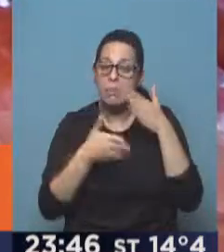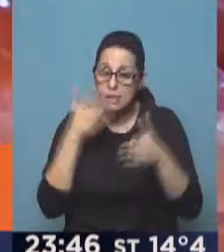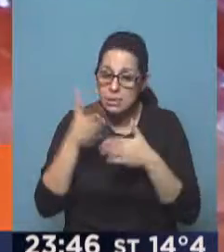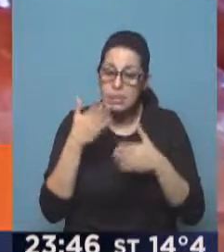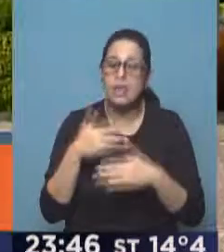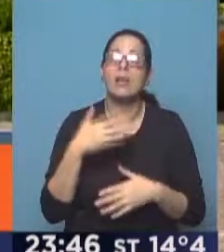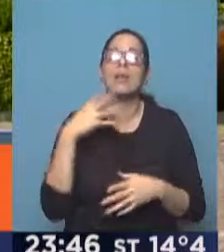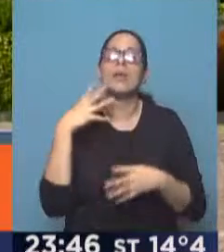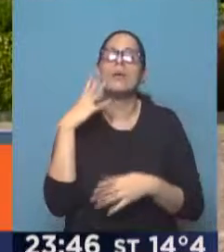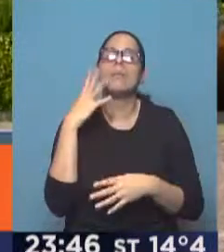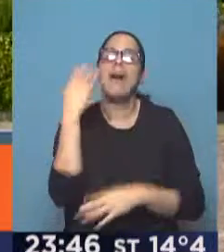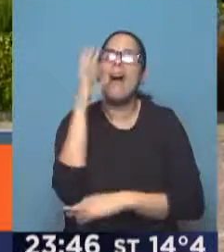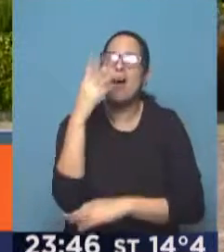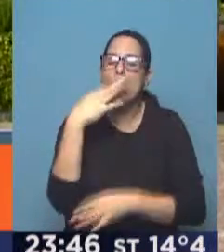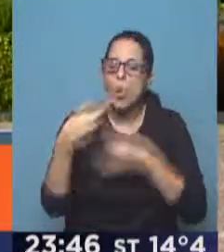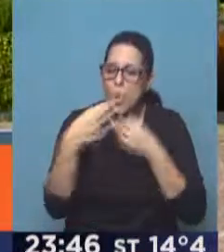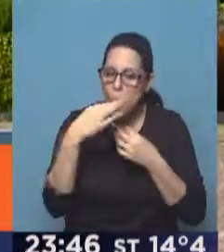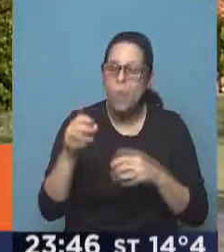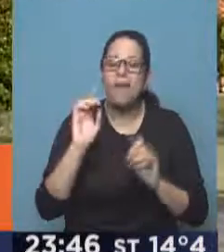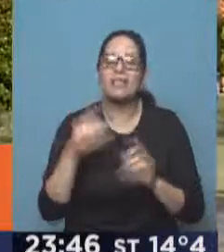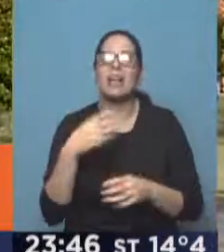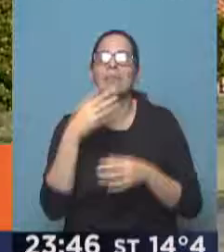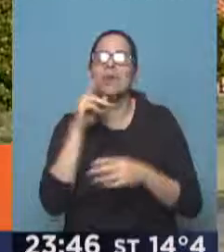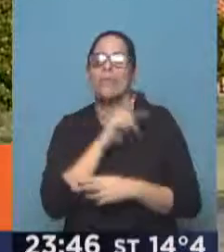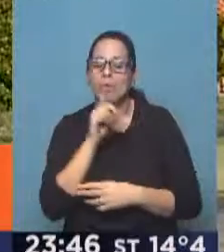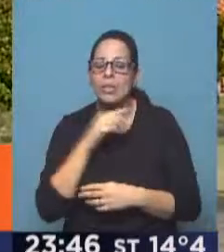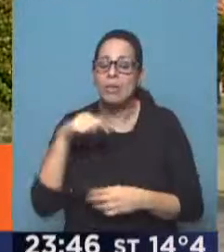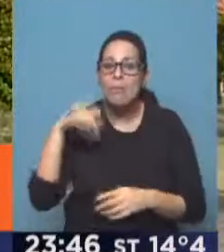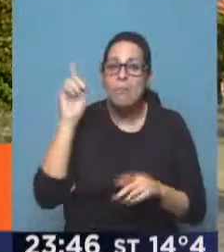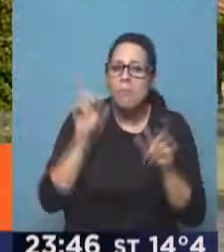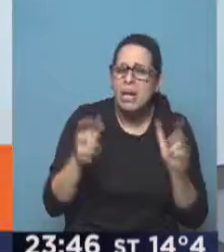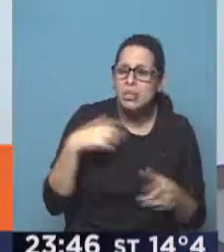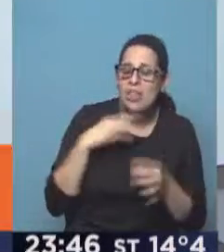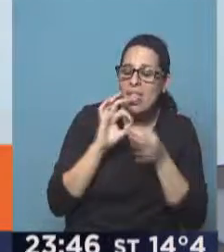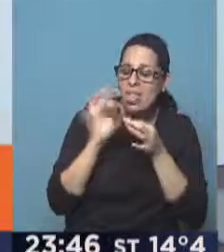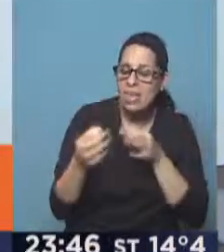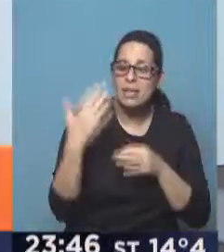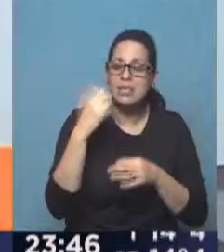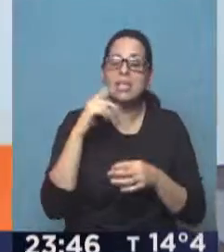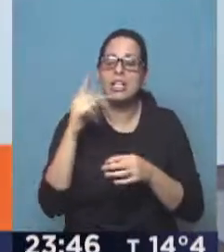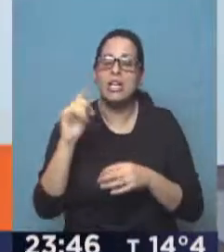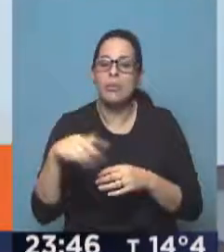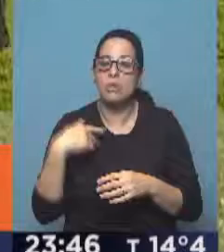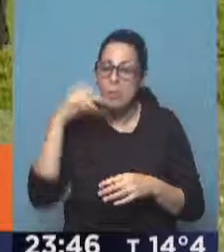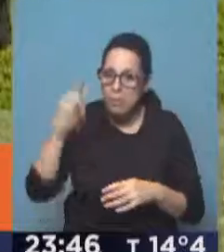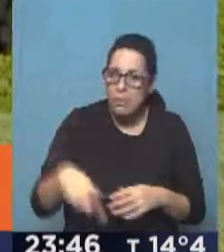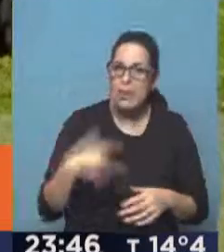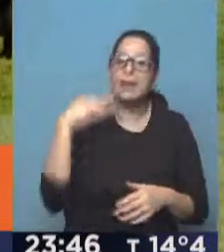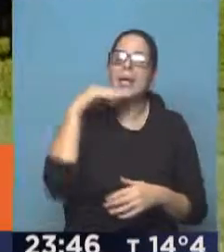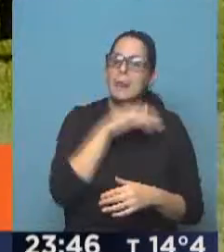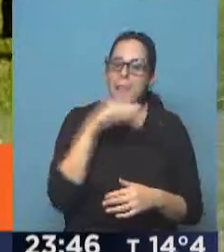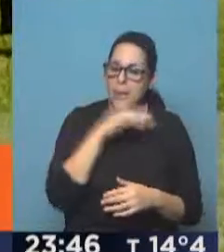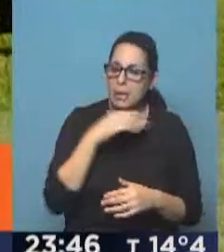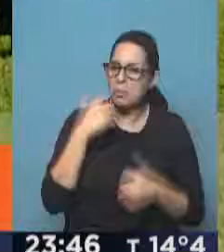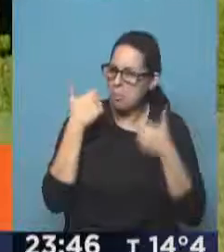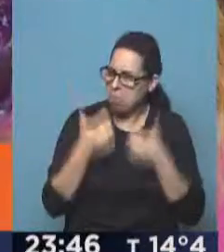kiwi. Todavía hay gente que no puede creer cómo acá en Mar del Plata, 6 kilómetros del mar, pueden darse estos vinos con influencia oceánica tan